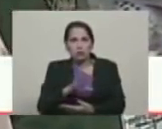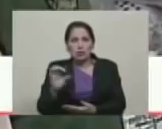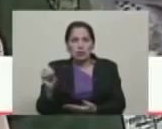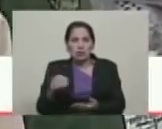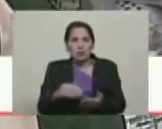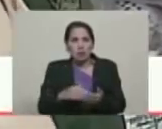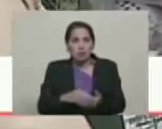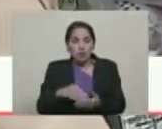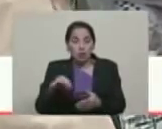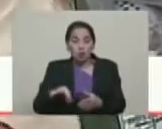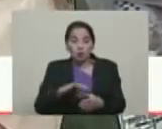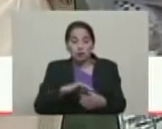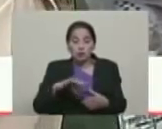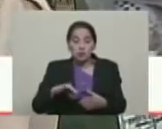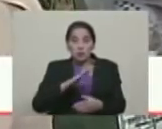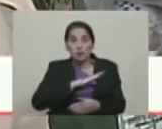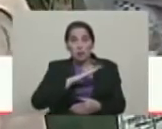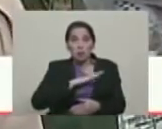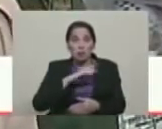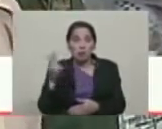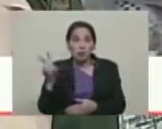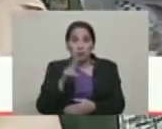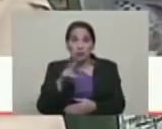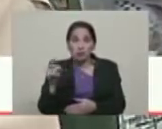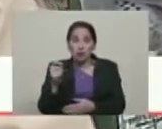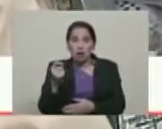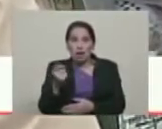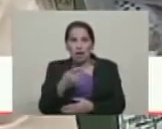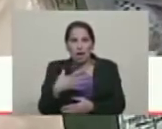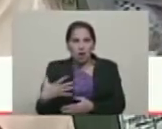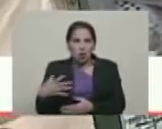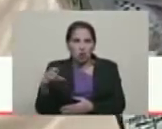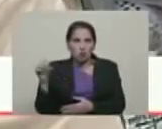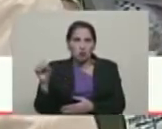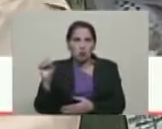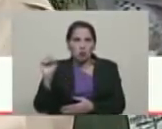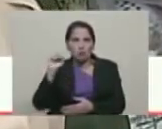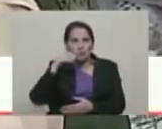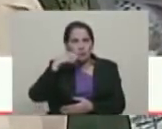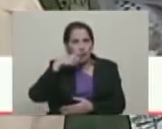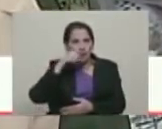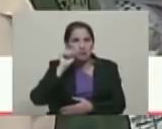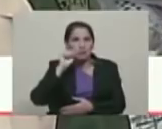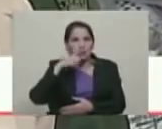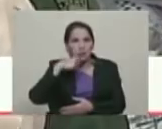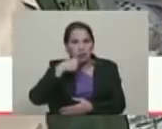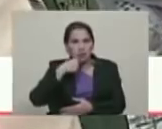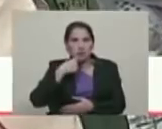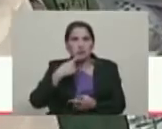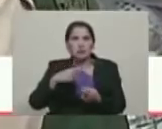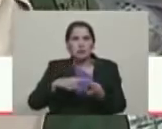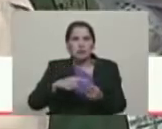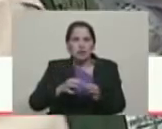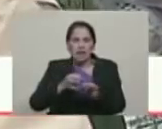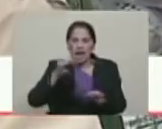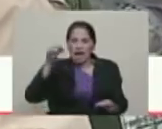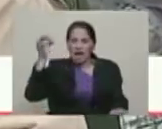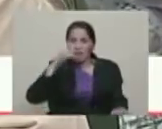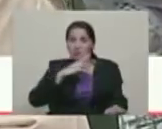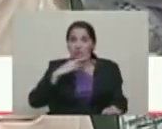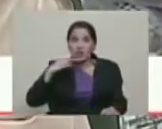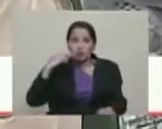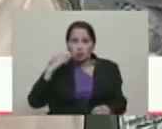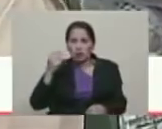con semillas soberanas, que incluye entre otros el arroz, el maíz, el café, la caña de azúcar, el frijol, el quinchoncho,